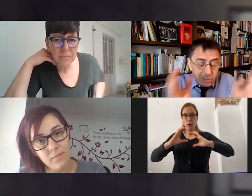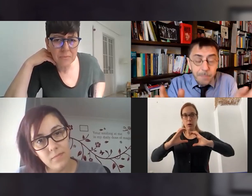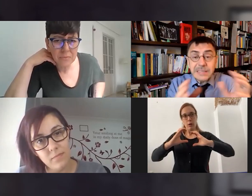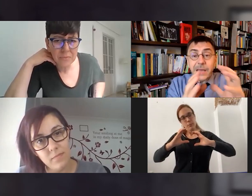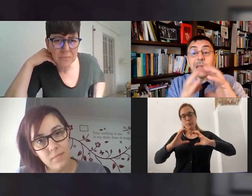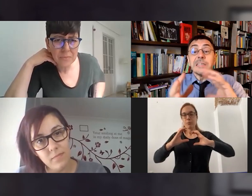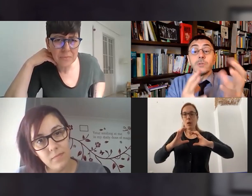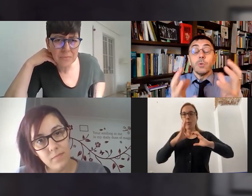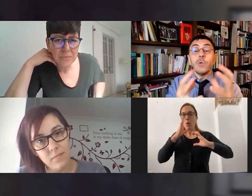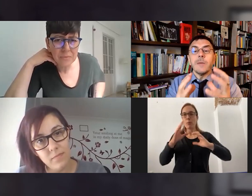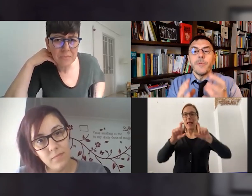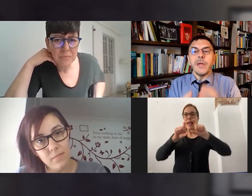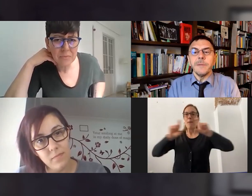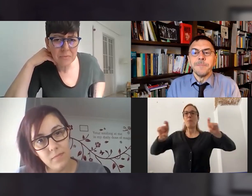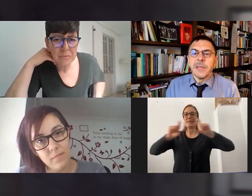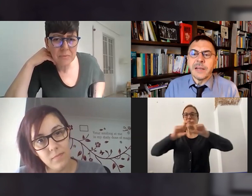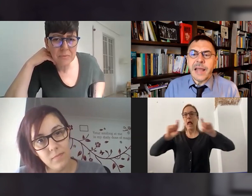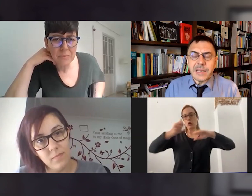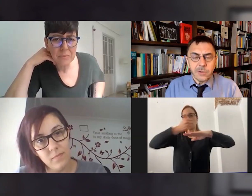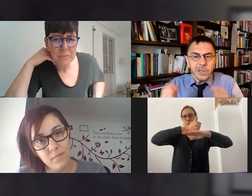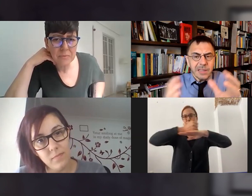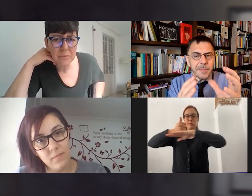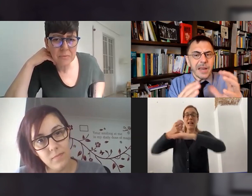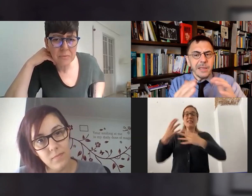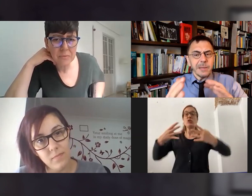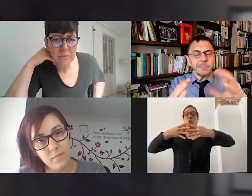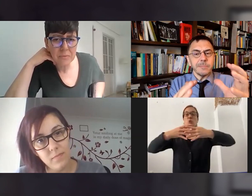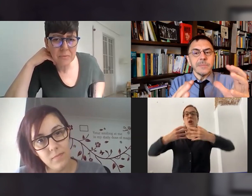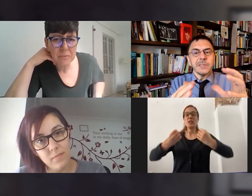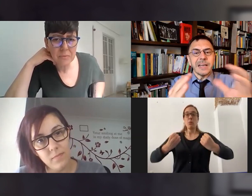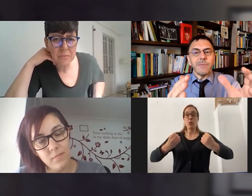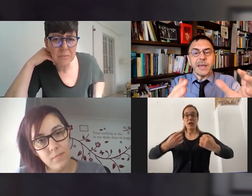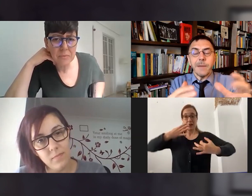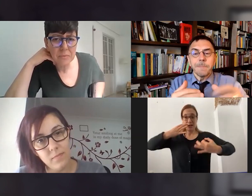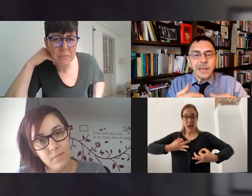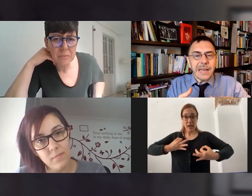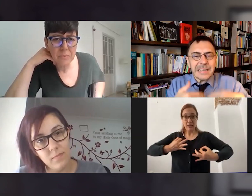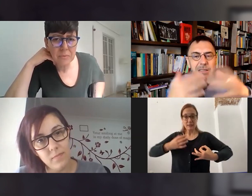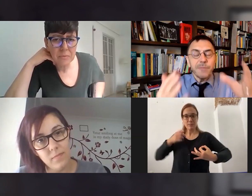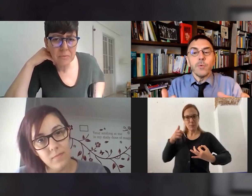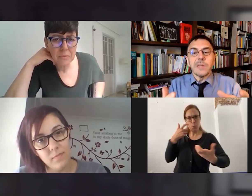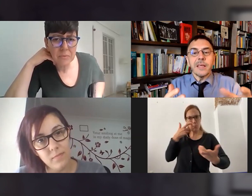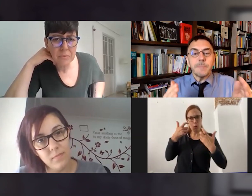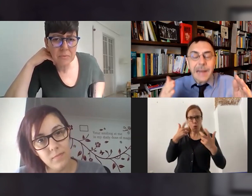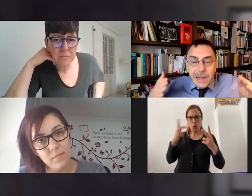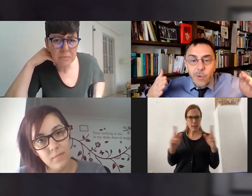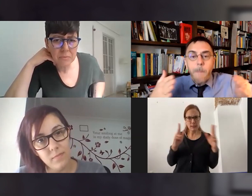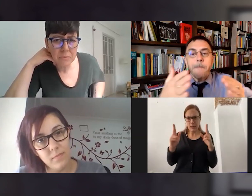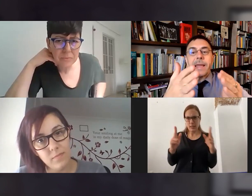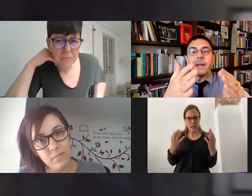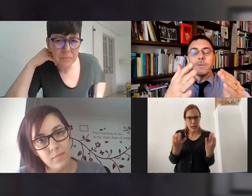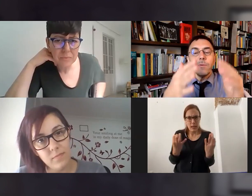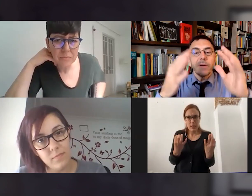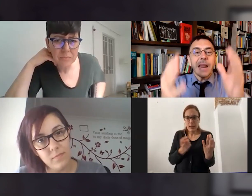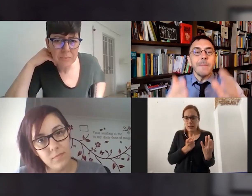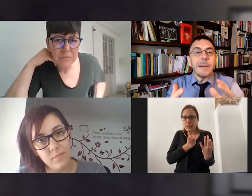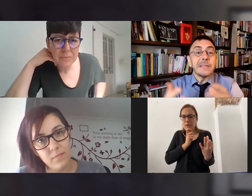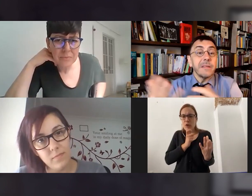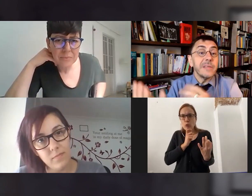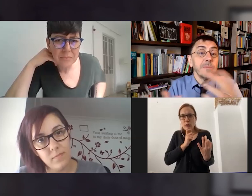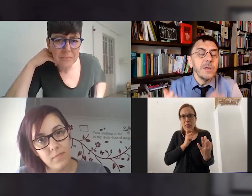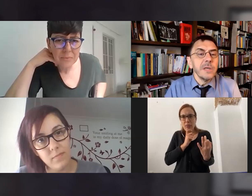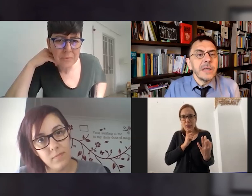a los empresarios, las estructuras de poder reales, ¿no? Y también ahí se refleja las dificultades para romper, ¿no?, lo que era